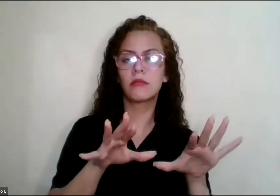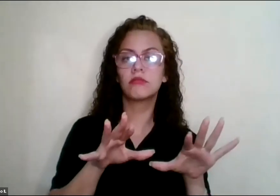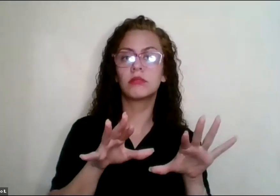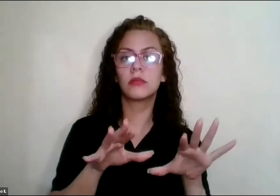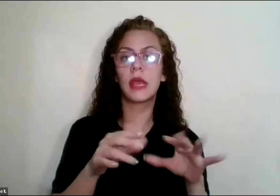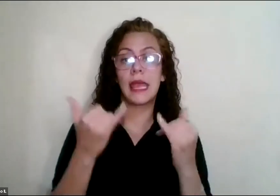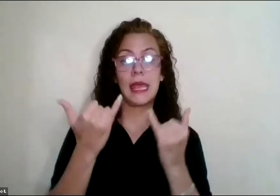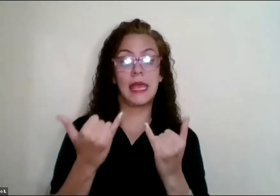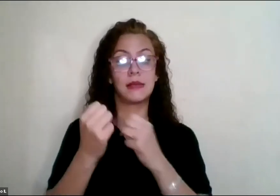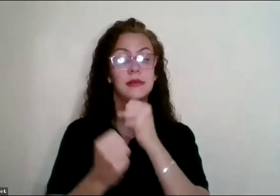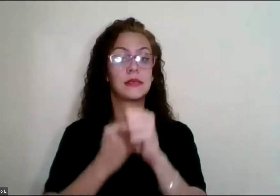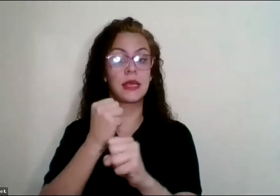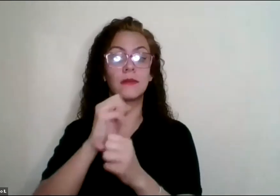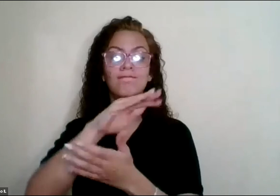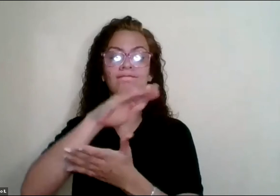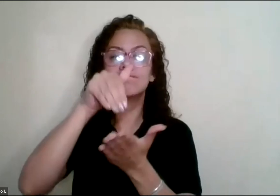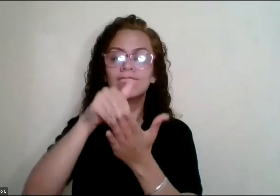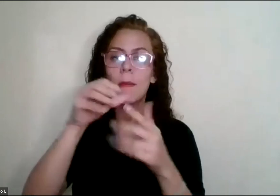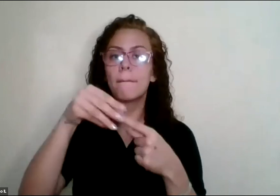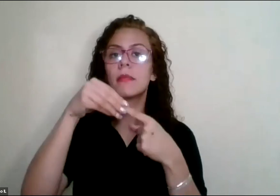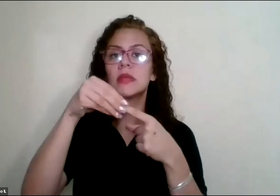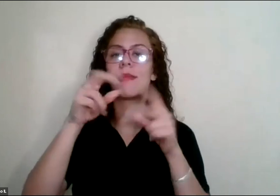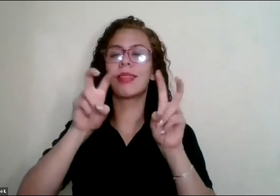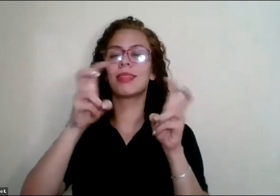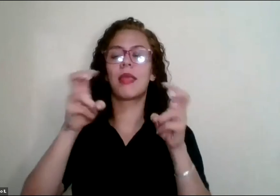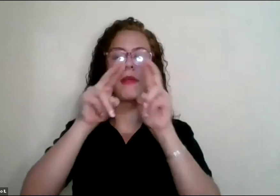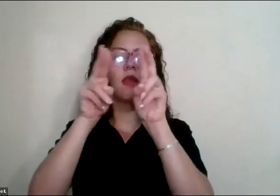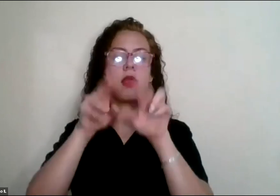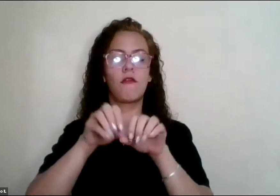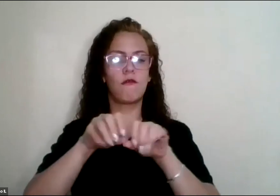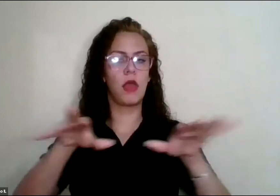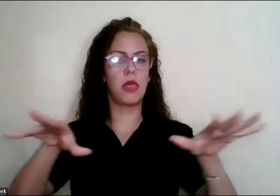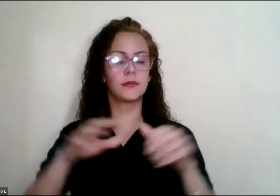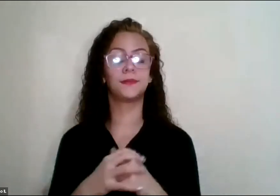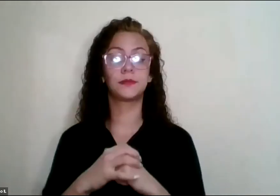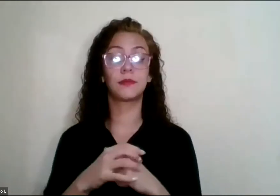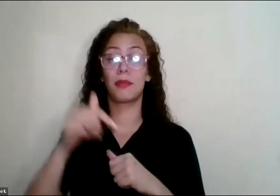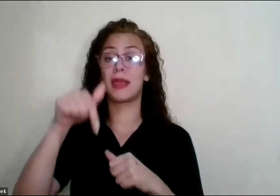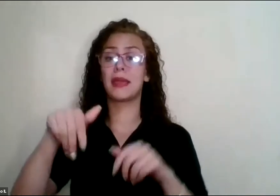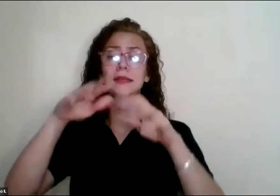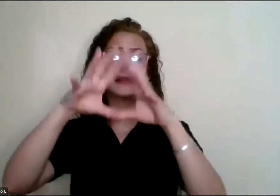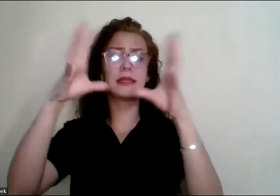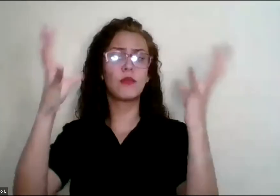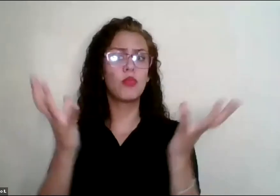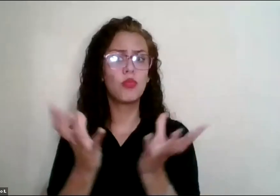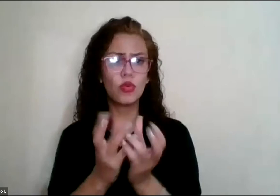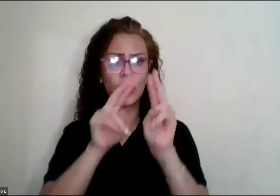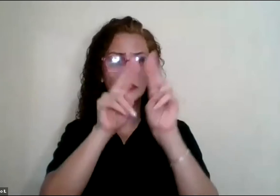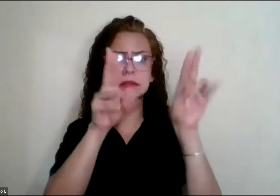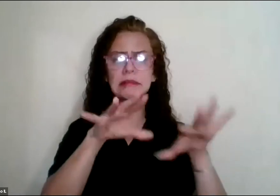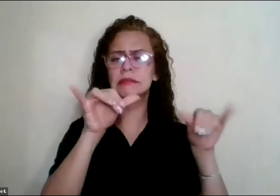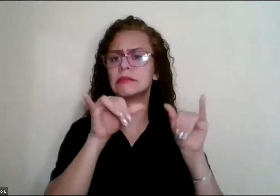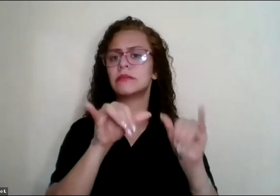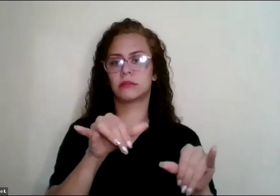como eje principal el tema de redes. En este mundo globalizado, todos y